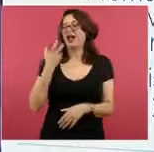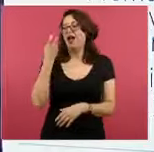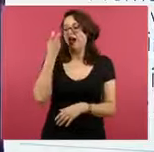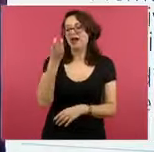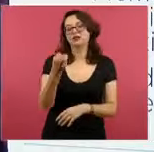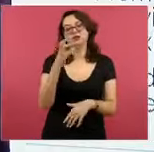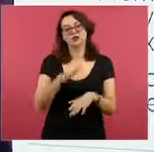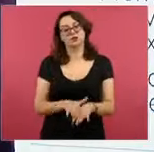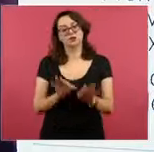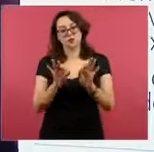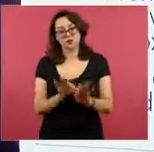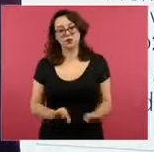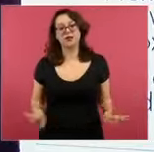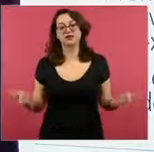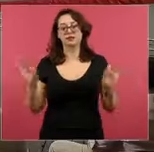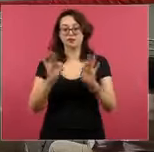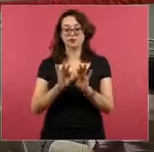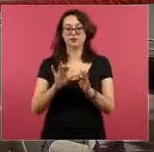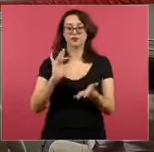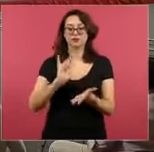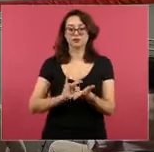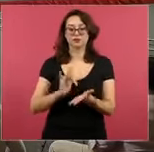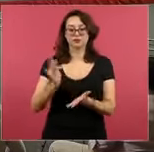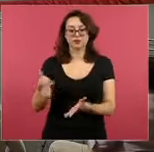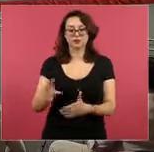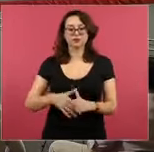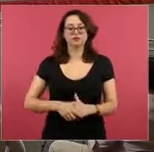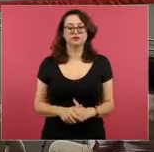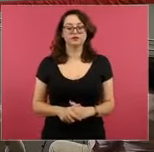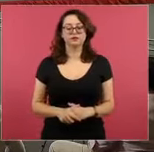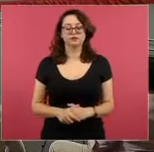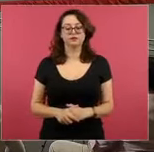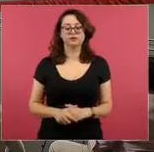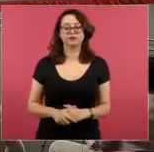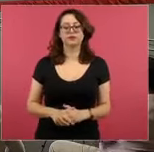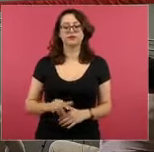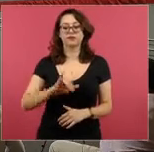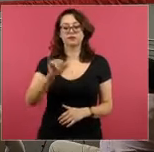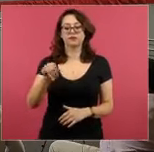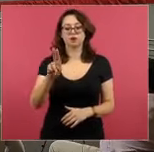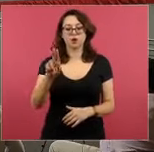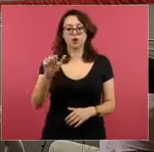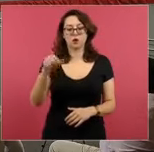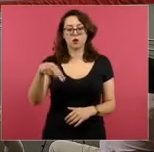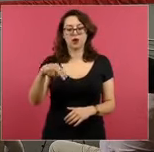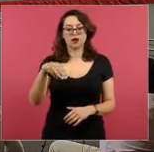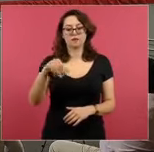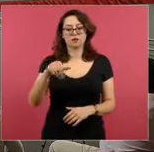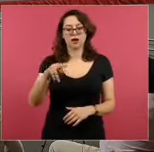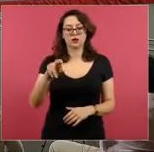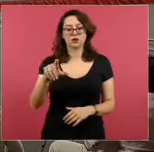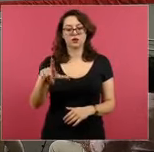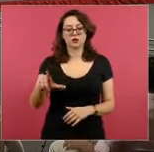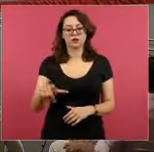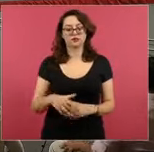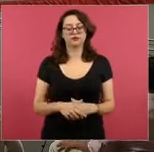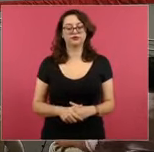vayan contentos. Gracias. Gracias. Maestro Juan Manuel, por favor.